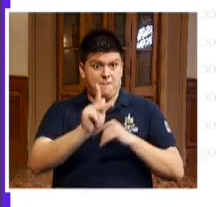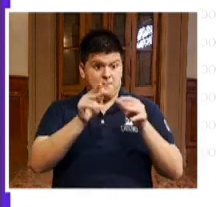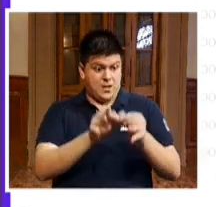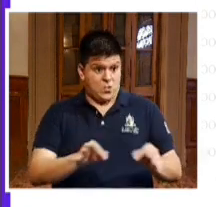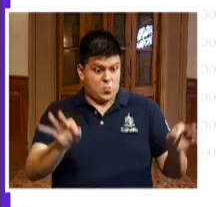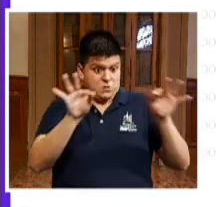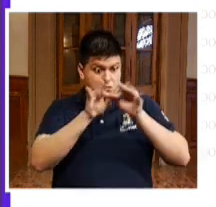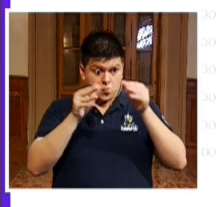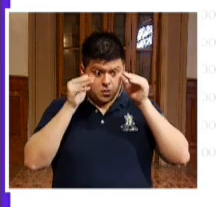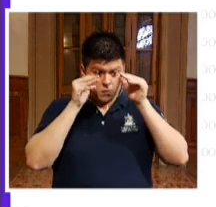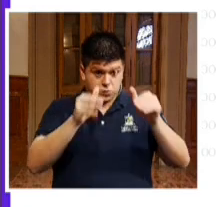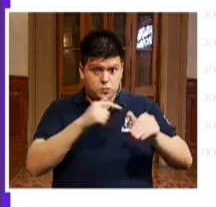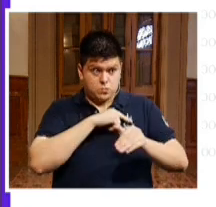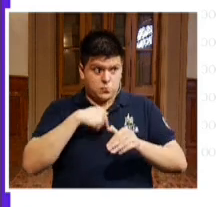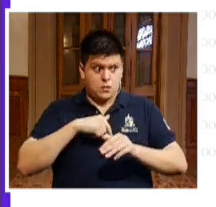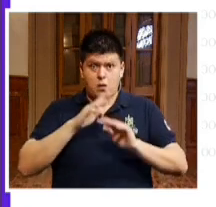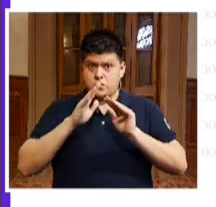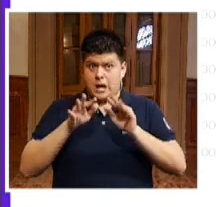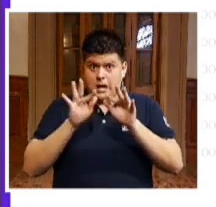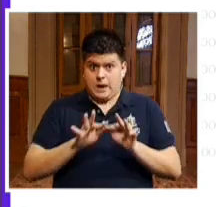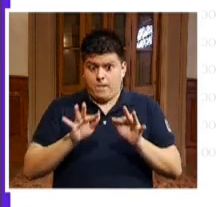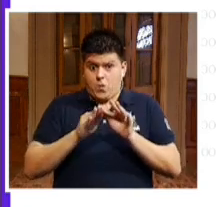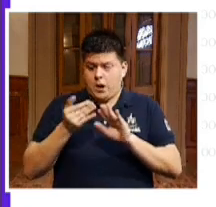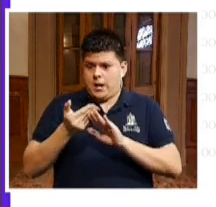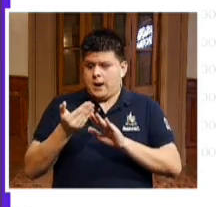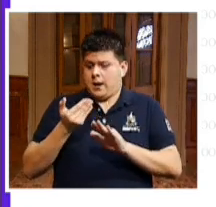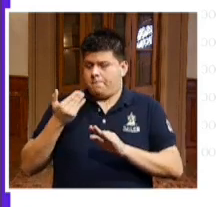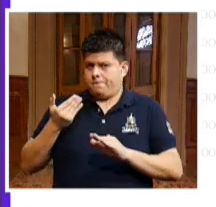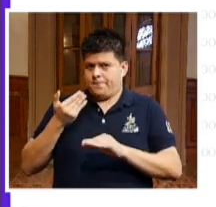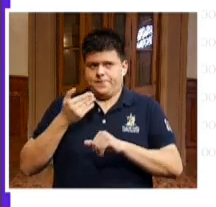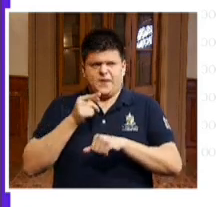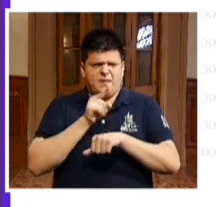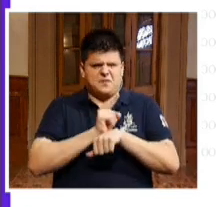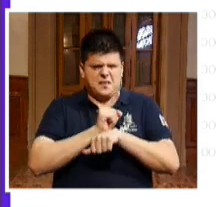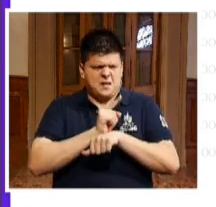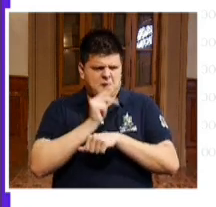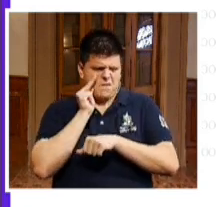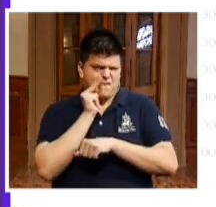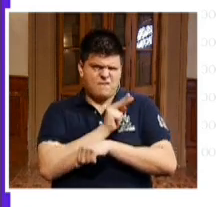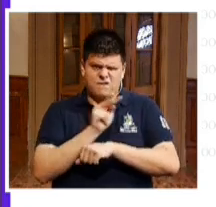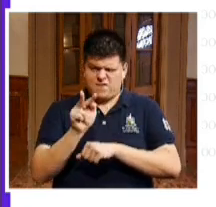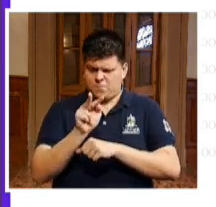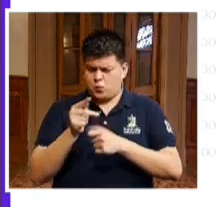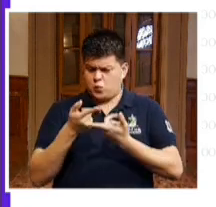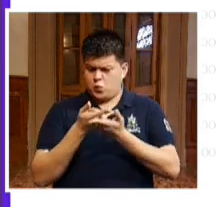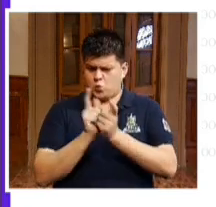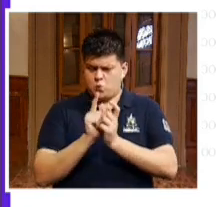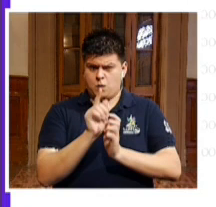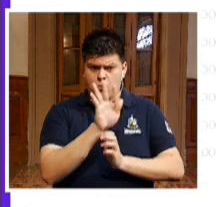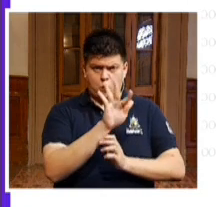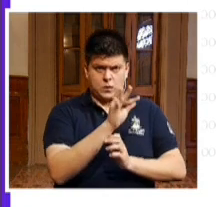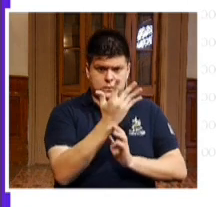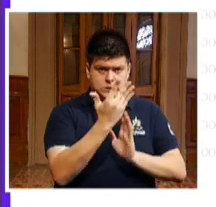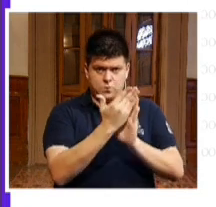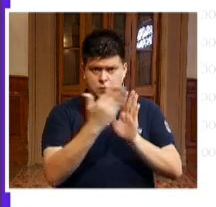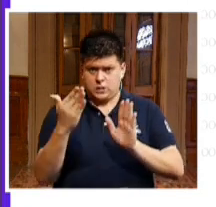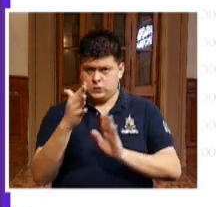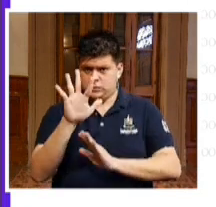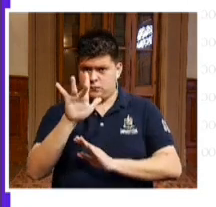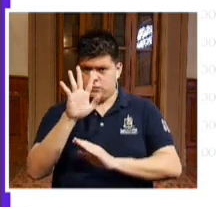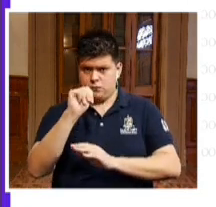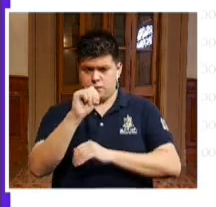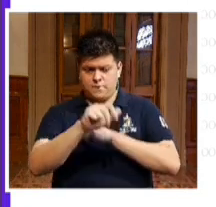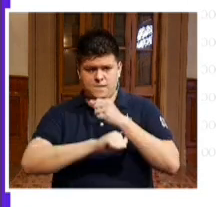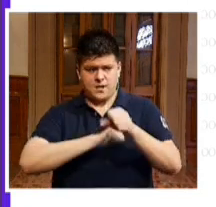que empieza a ser relevante desde hace unos días es que el grupo de 45-59